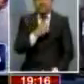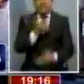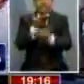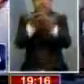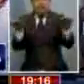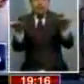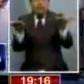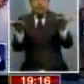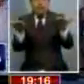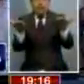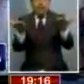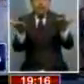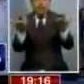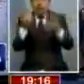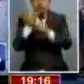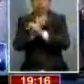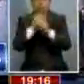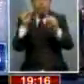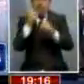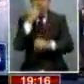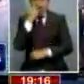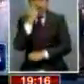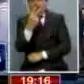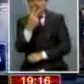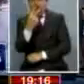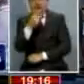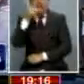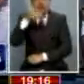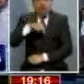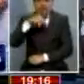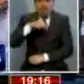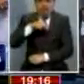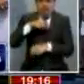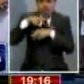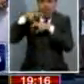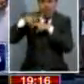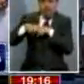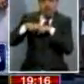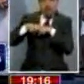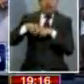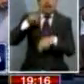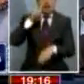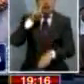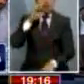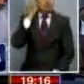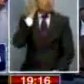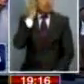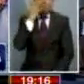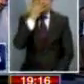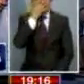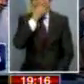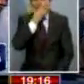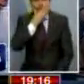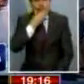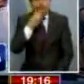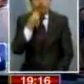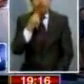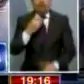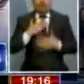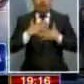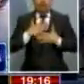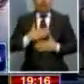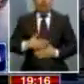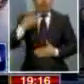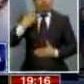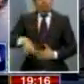ustedes a lo mejor no la pueden ver, pero aquí en primera fila hay una mujer muy bonita, vestida a la